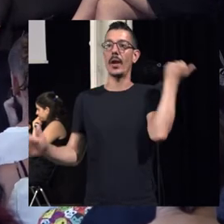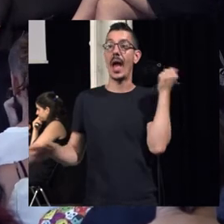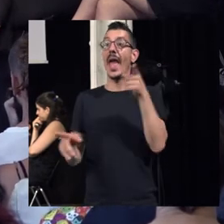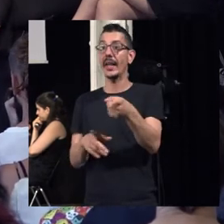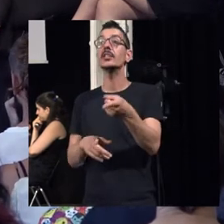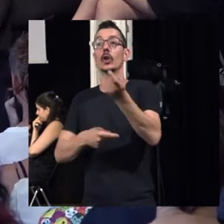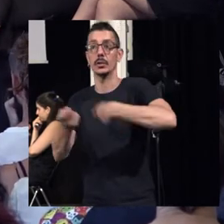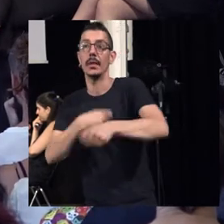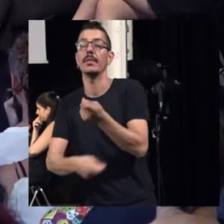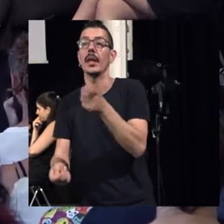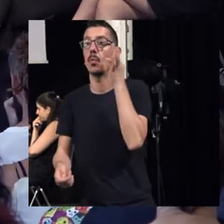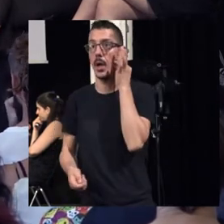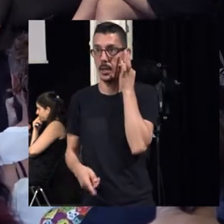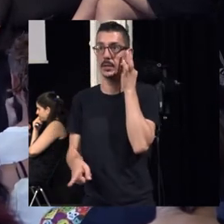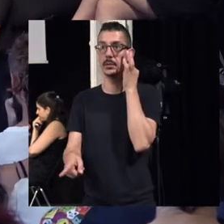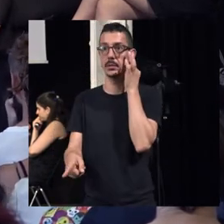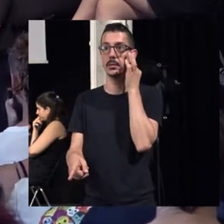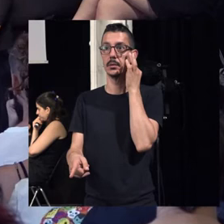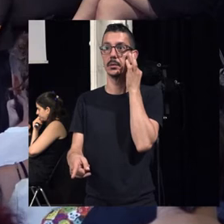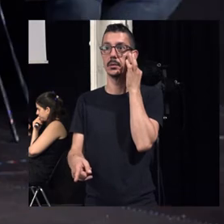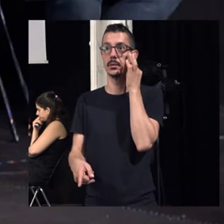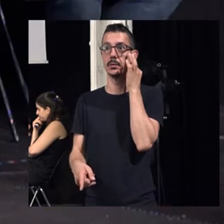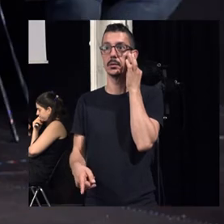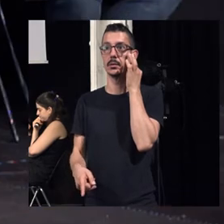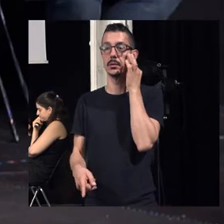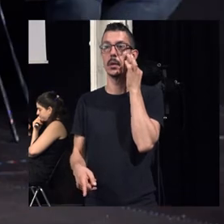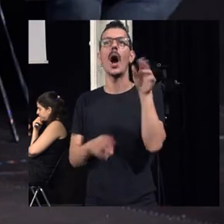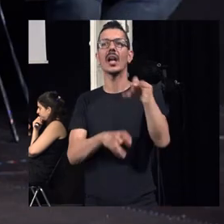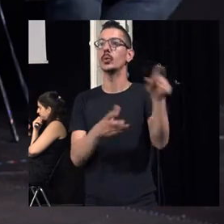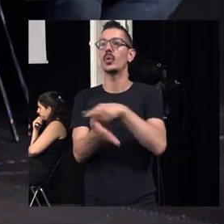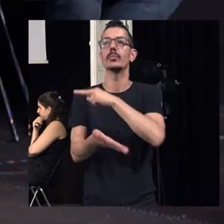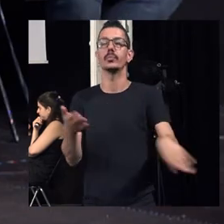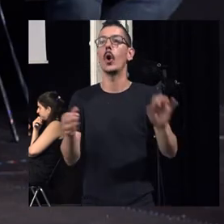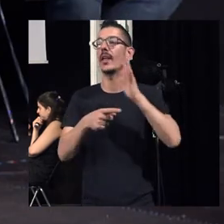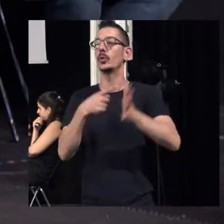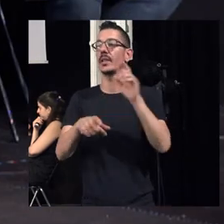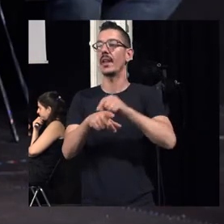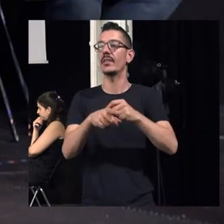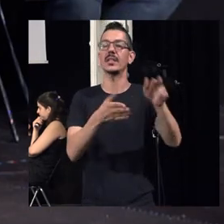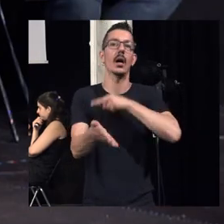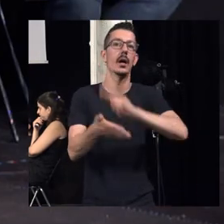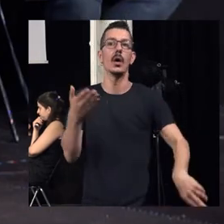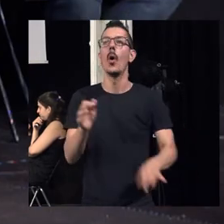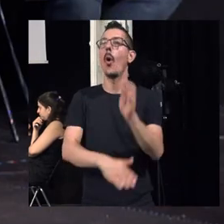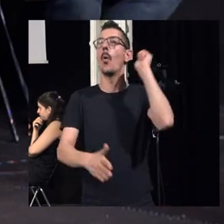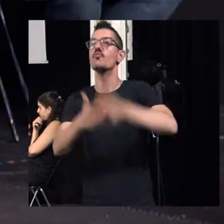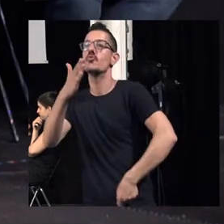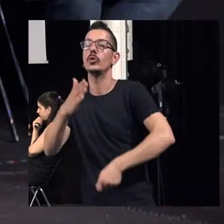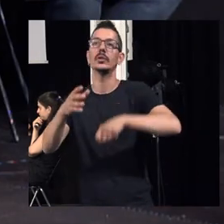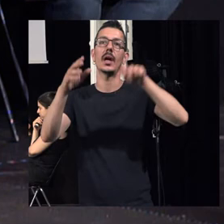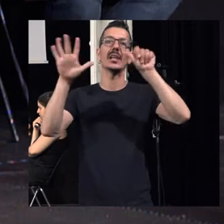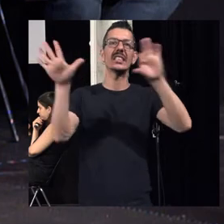Eso es trata, o sea, eso es una situación de trata. Nadie se le ocurrió, vamos a abolir la agricultura o la industria de la fresa, o vamos a multar